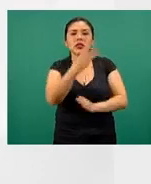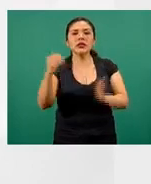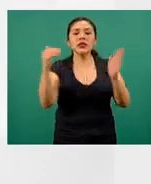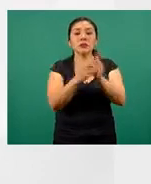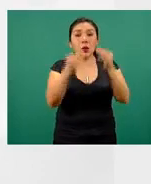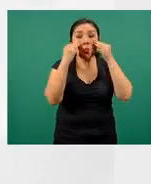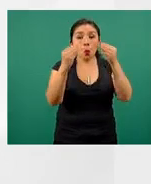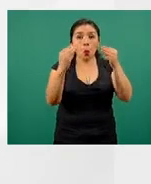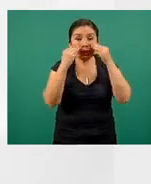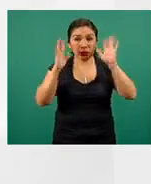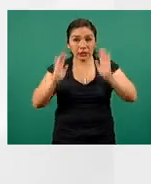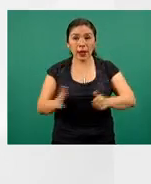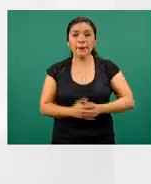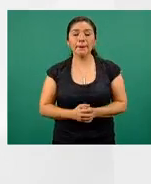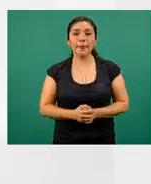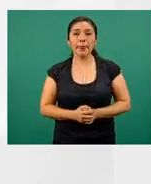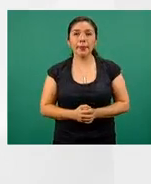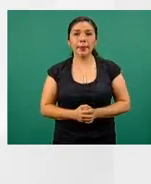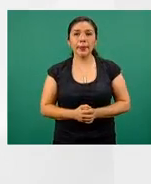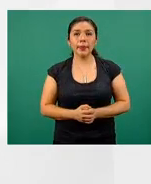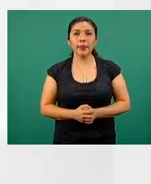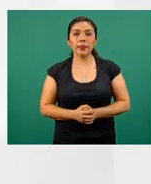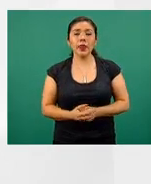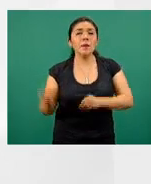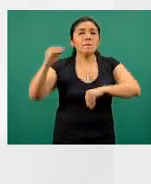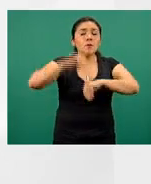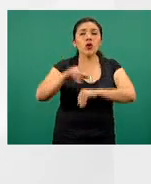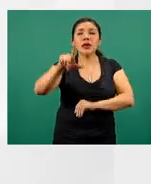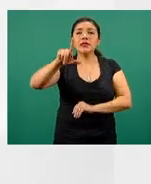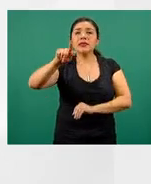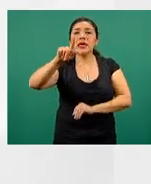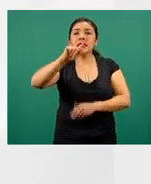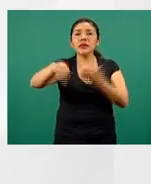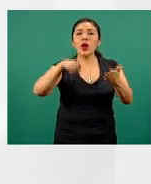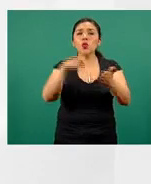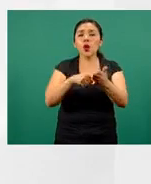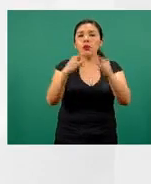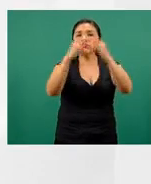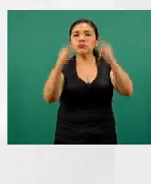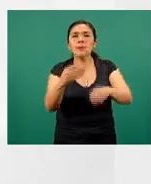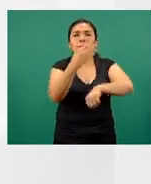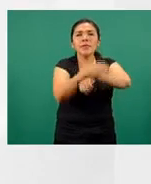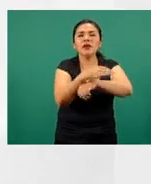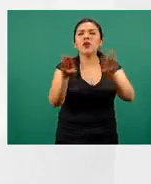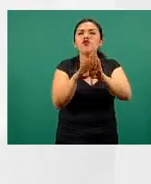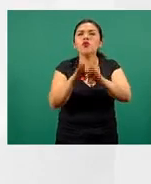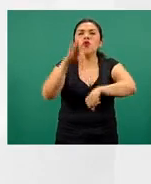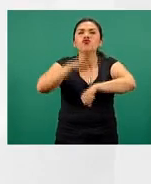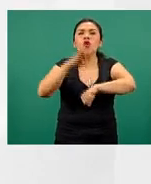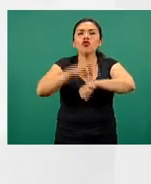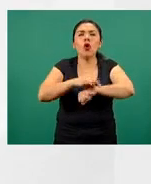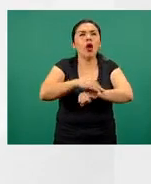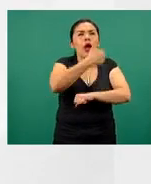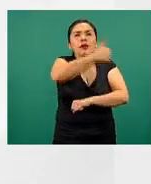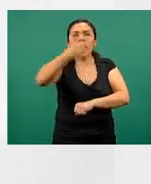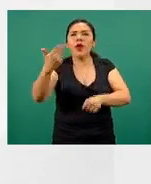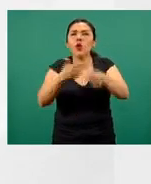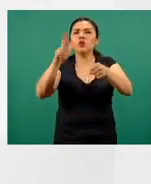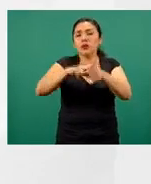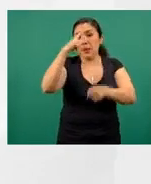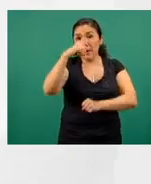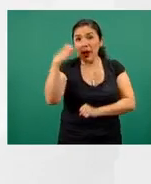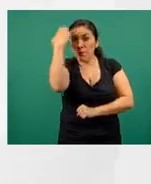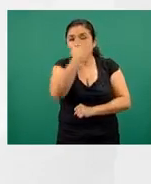muestras. Se habilitaron 70 unidades móviles como consultorio en cada hospital para realizar pruebas